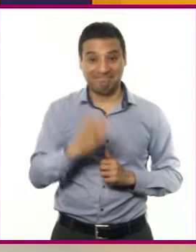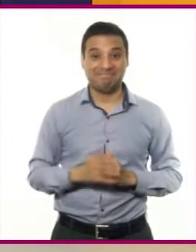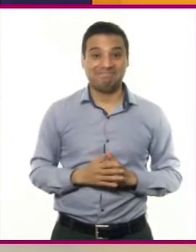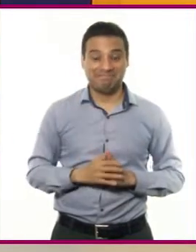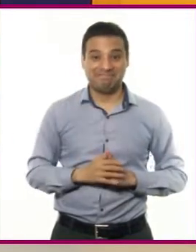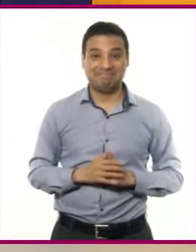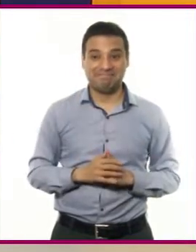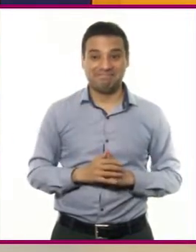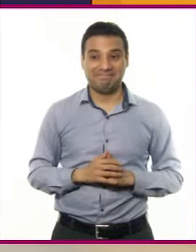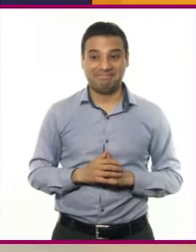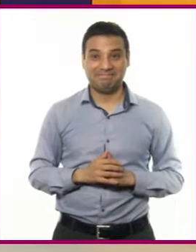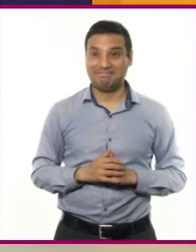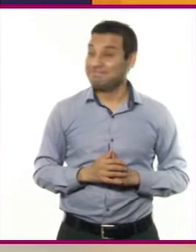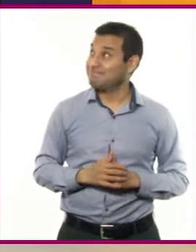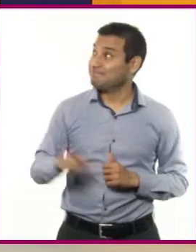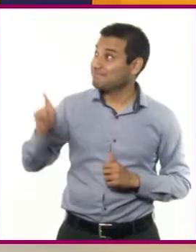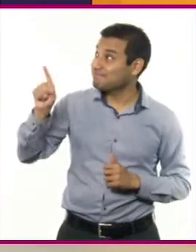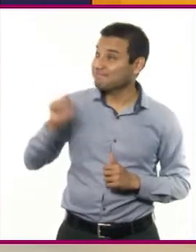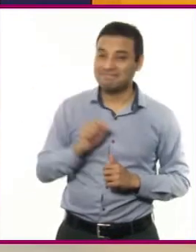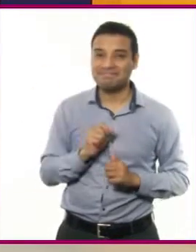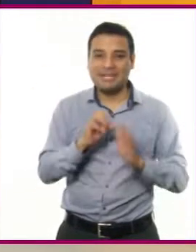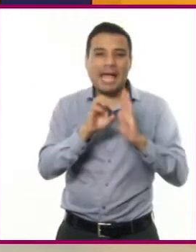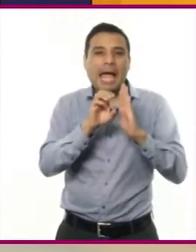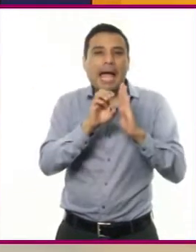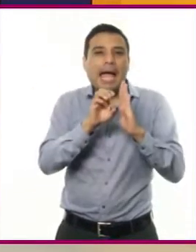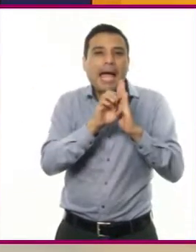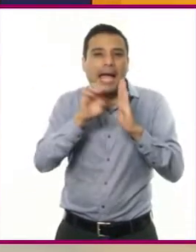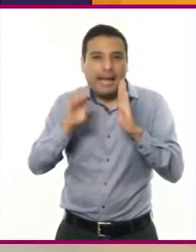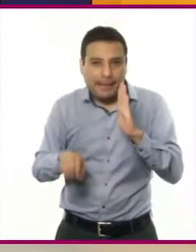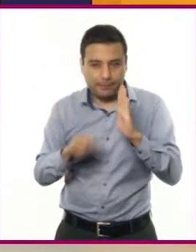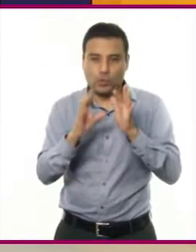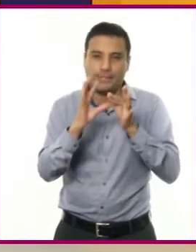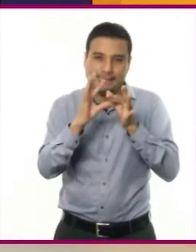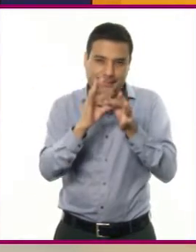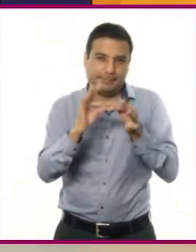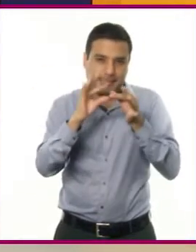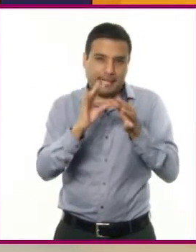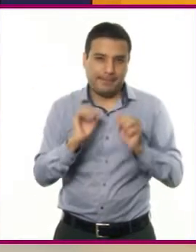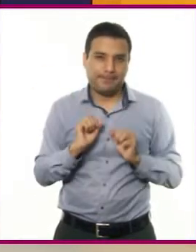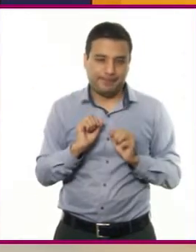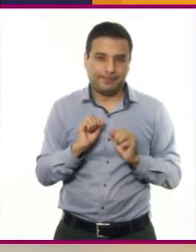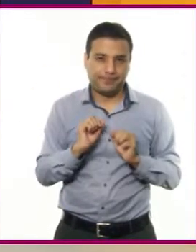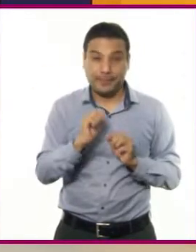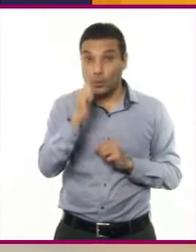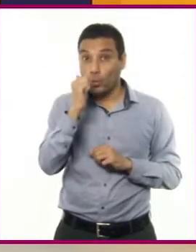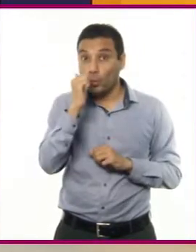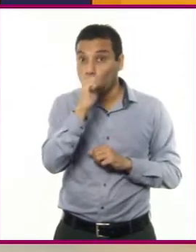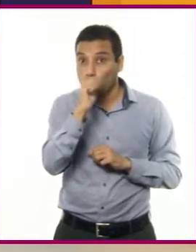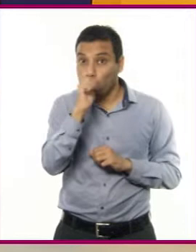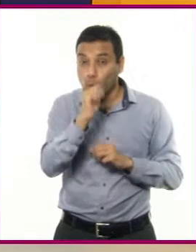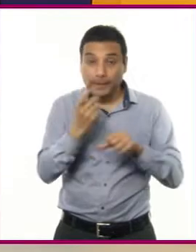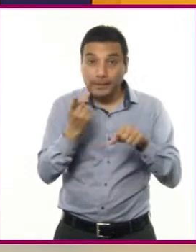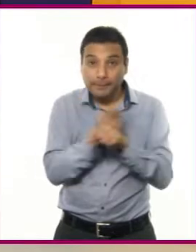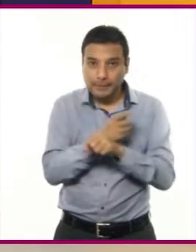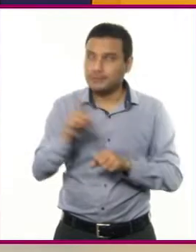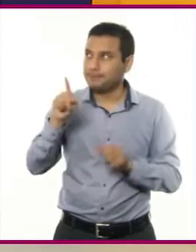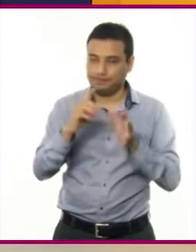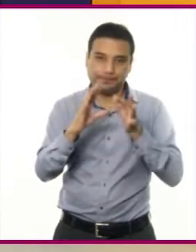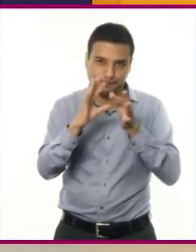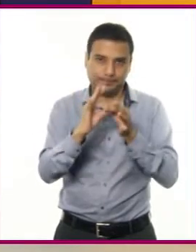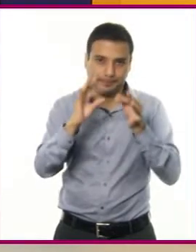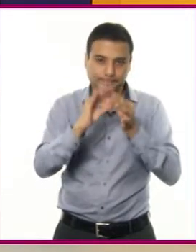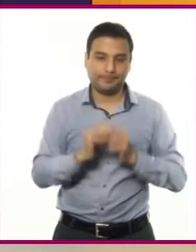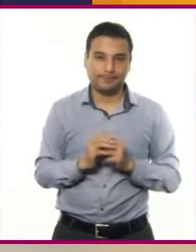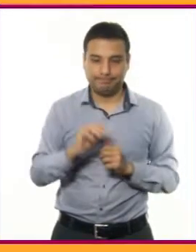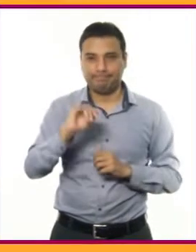mapa. Este mapa ejemplifica perfectamente las consecuencias del consumo de cocaína.